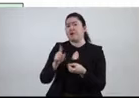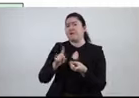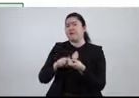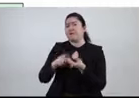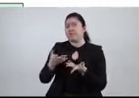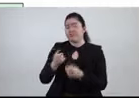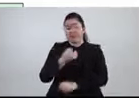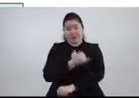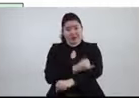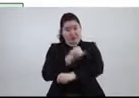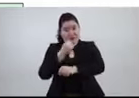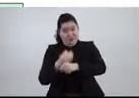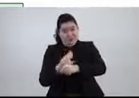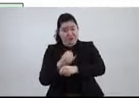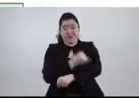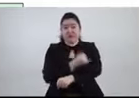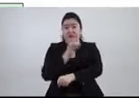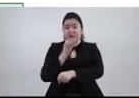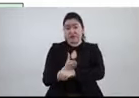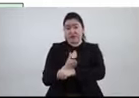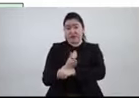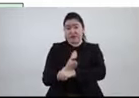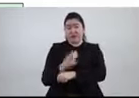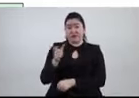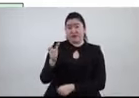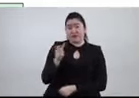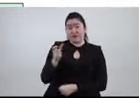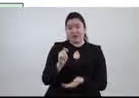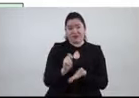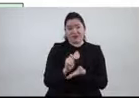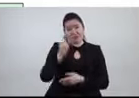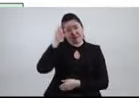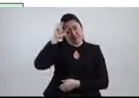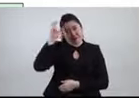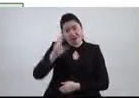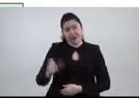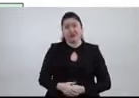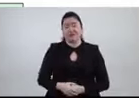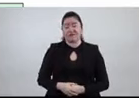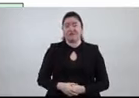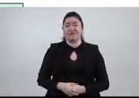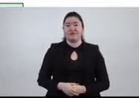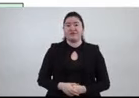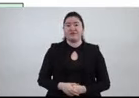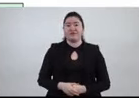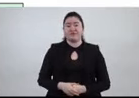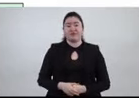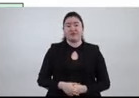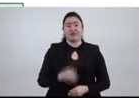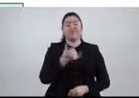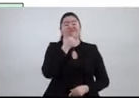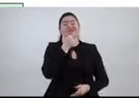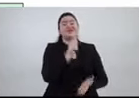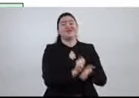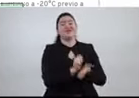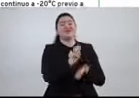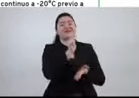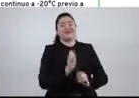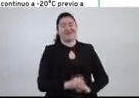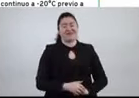vacunaremos en Iztapalapa, en Iztacalco, en Xochimilco y en Miguel Hidalgo. La siguiente. Perdón,